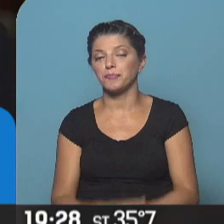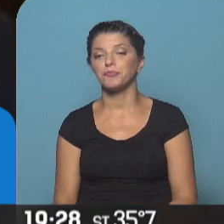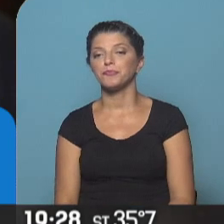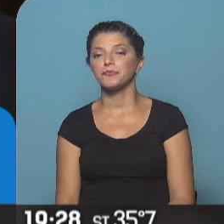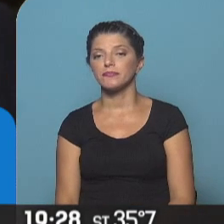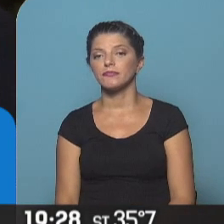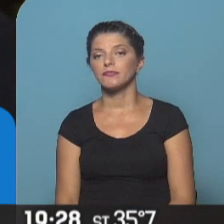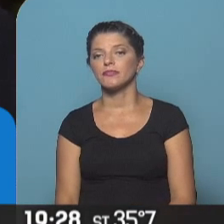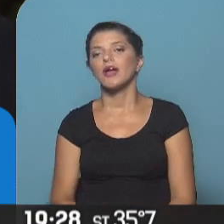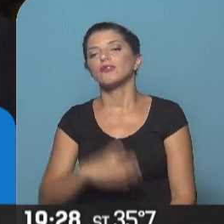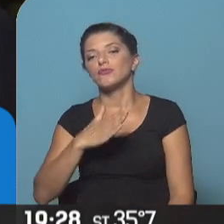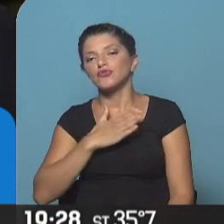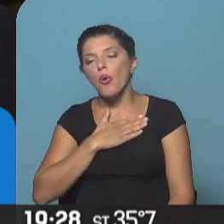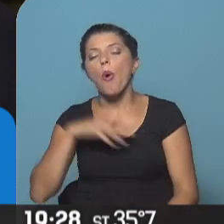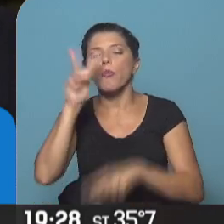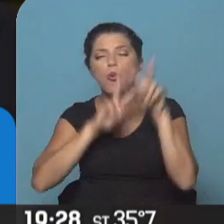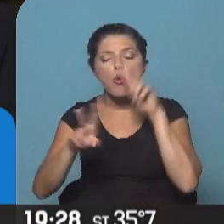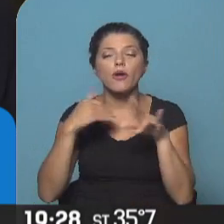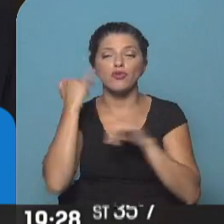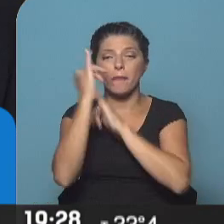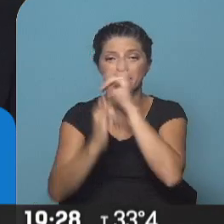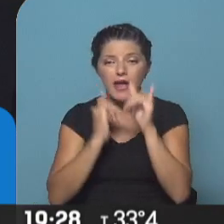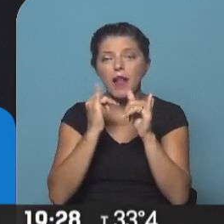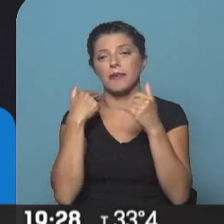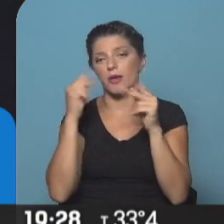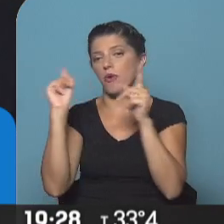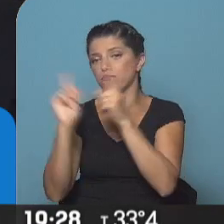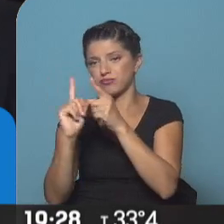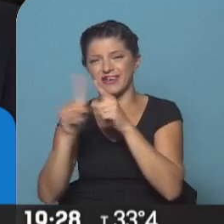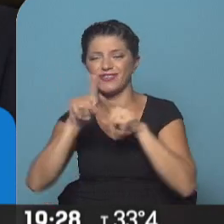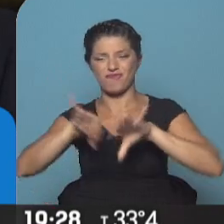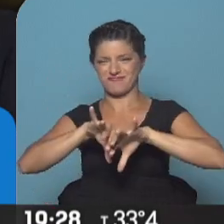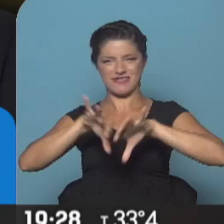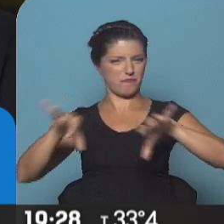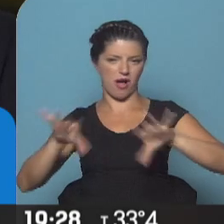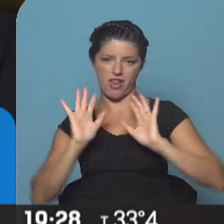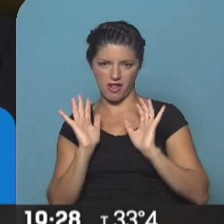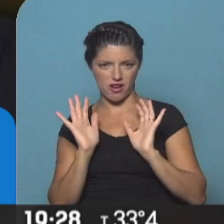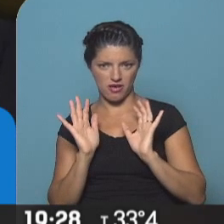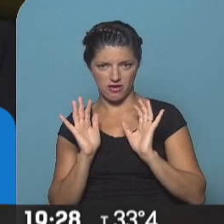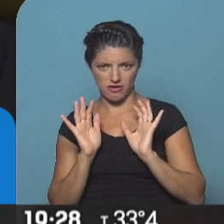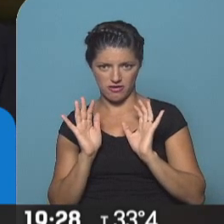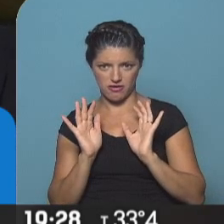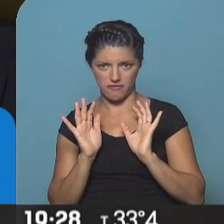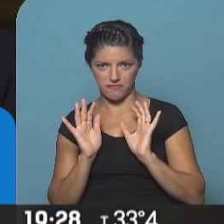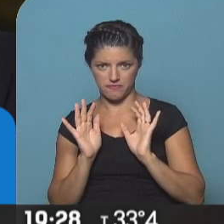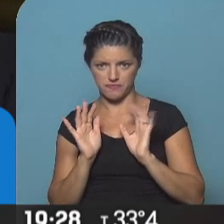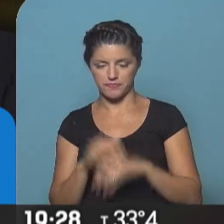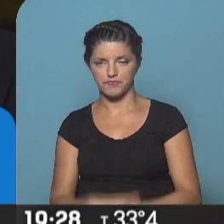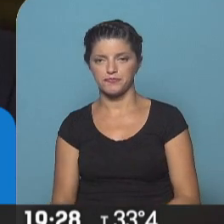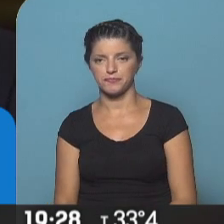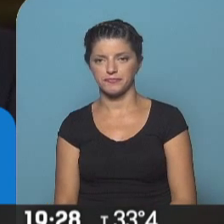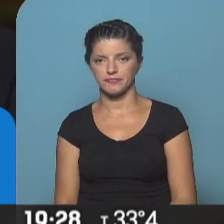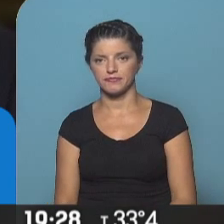tratar de que mis palabras sirvan de puente y no de división. Creo que ese es lo que